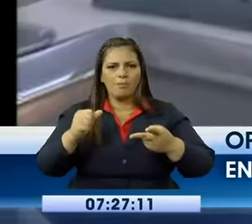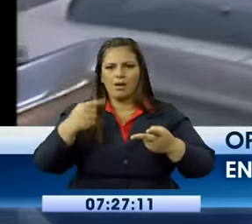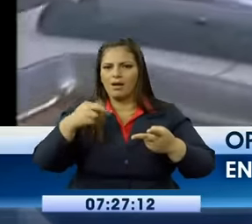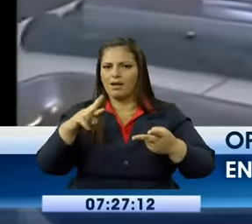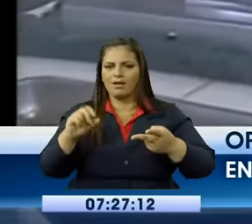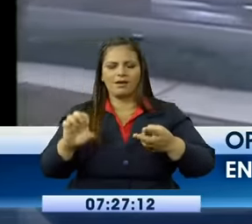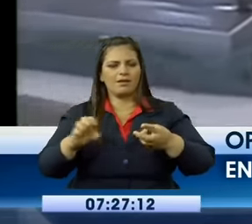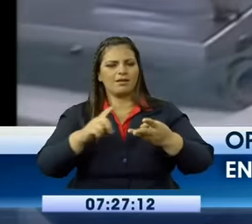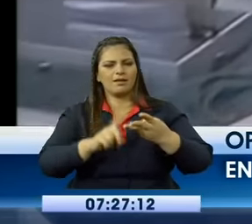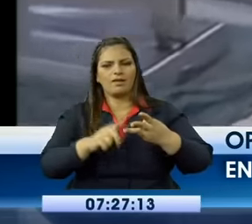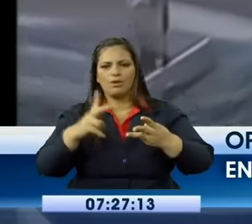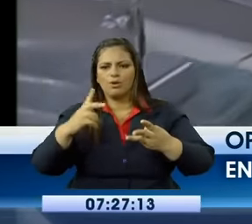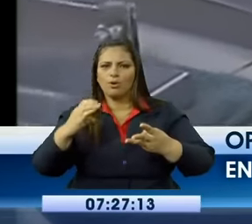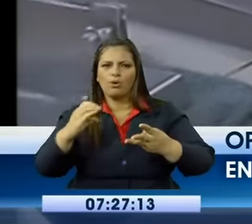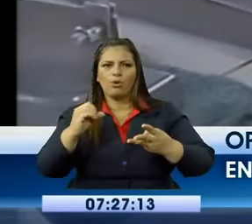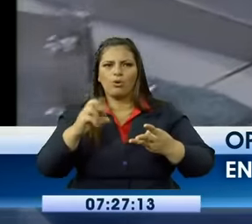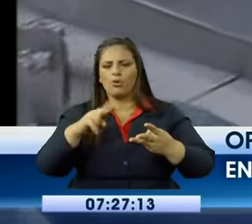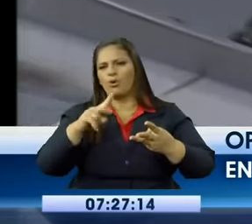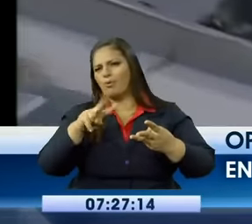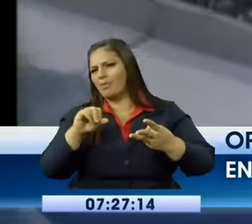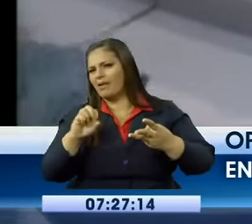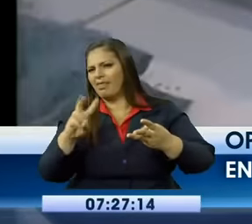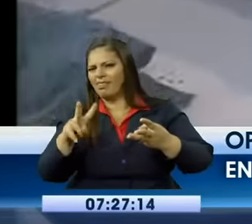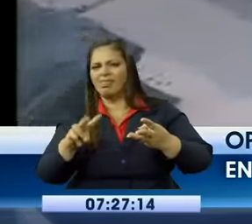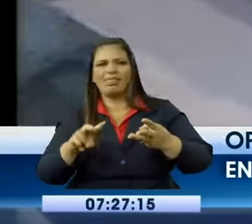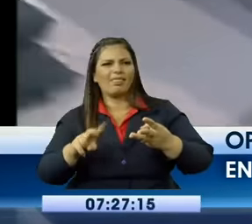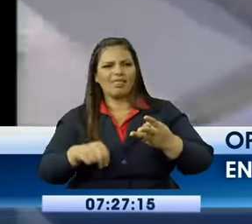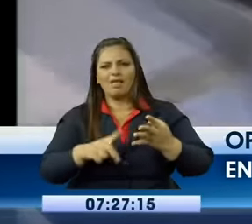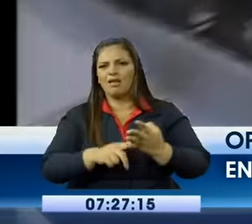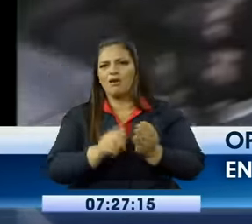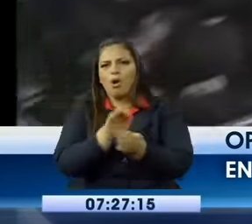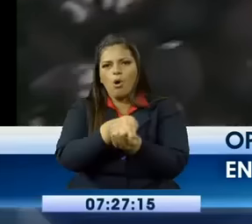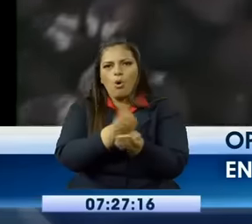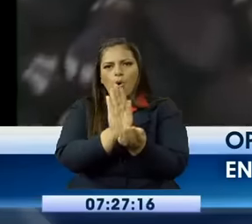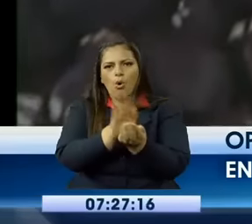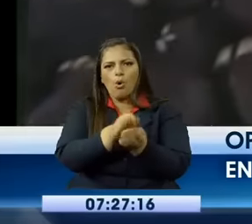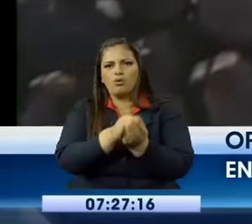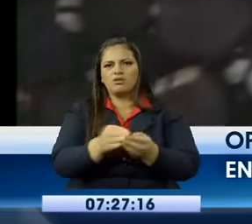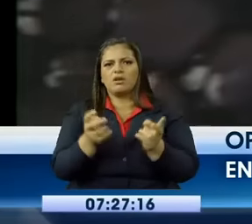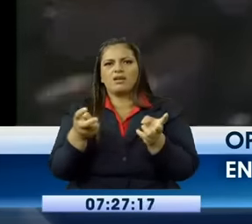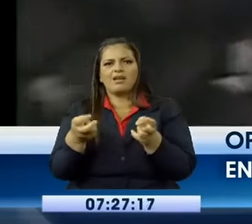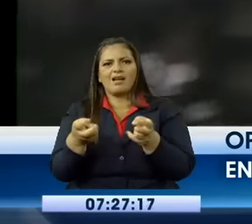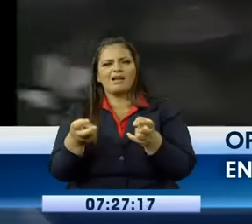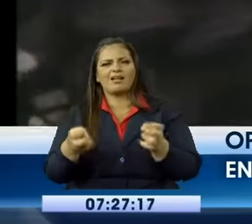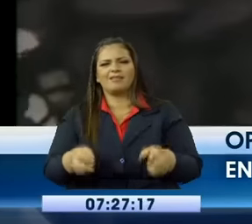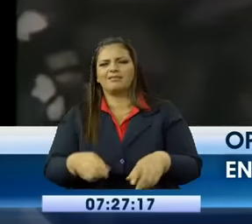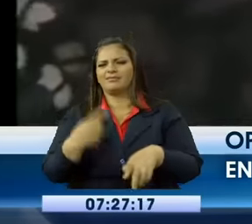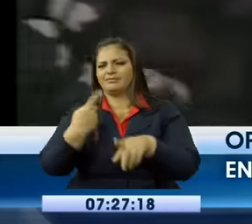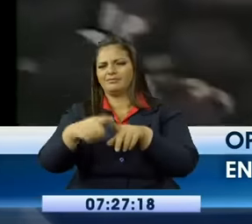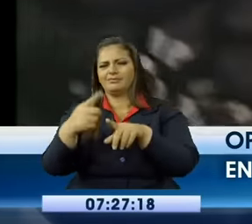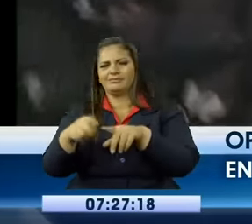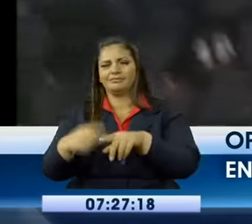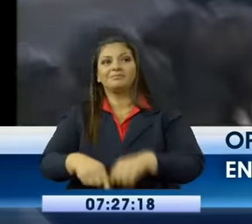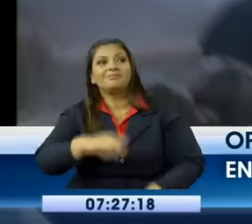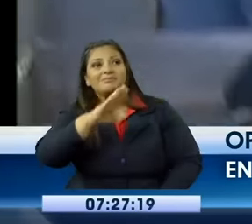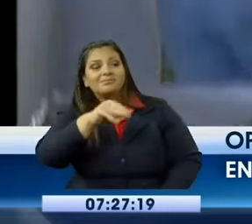se sienta aludido, por favor. Vemos también cangrejo sacado, conchas. Amigo, muy buenos días. ¿A cómo está la